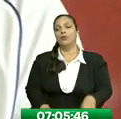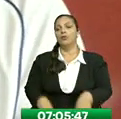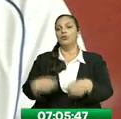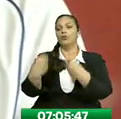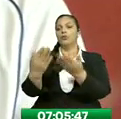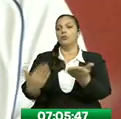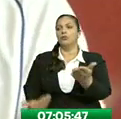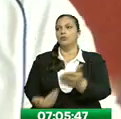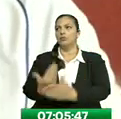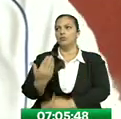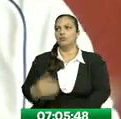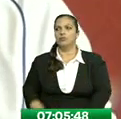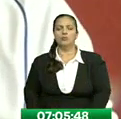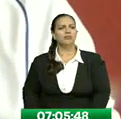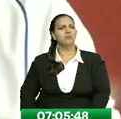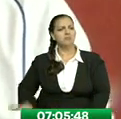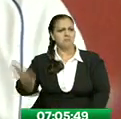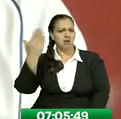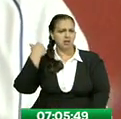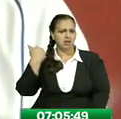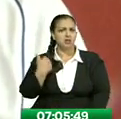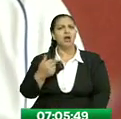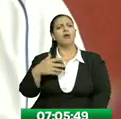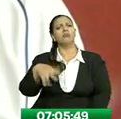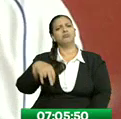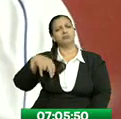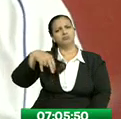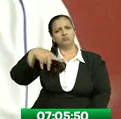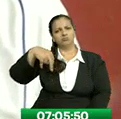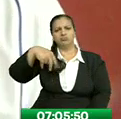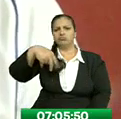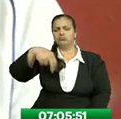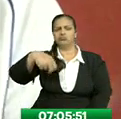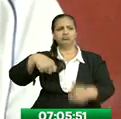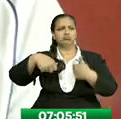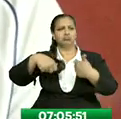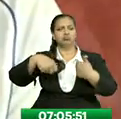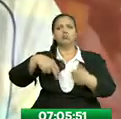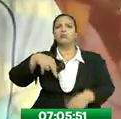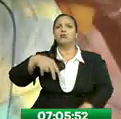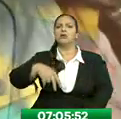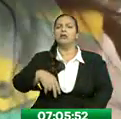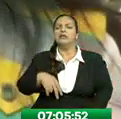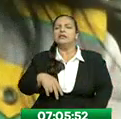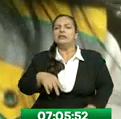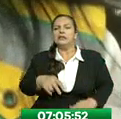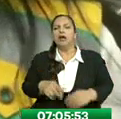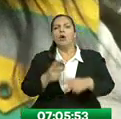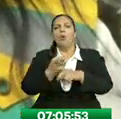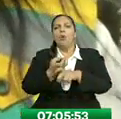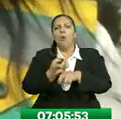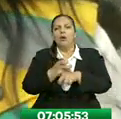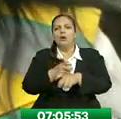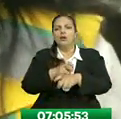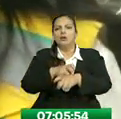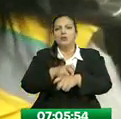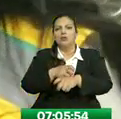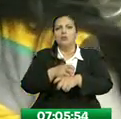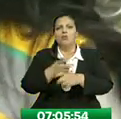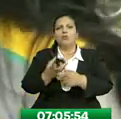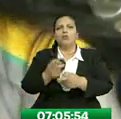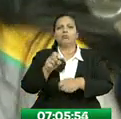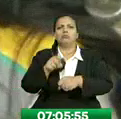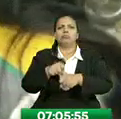normal y de ahí se me fue degenerando hasta la actualidad, que tengo que usar muletas. También necesita una